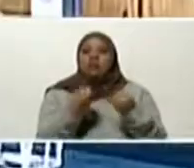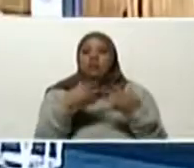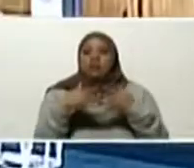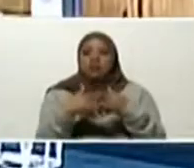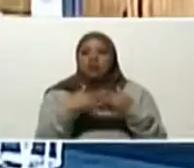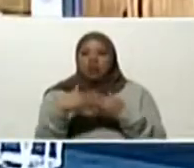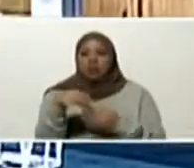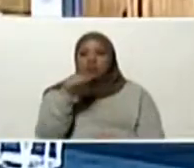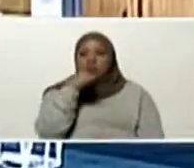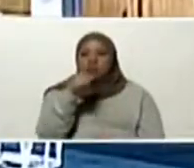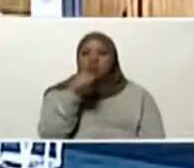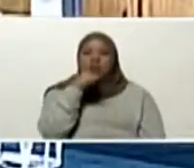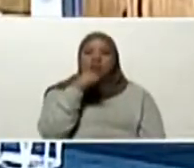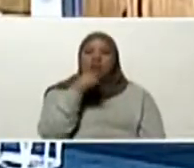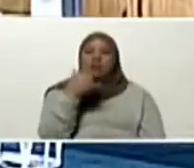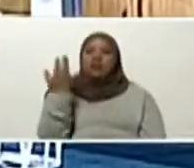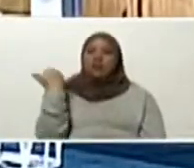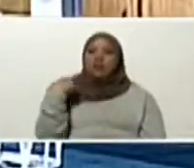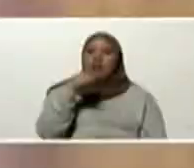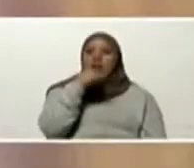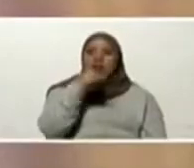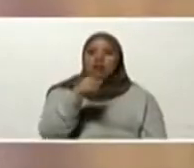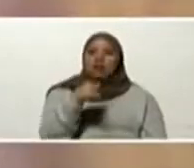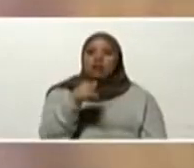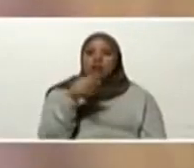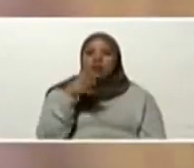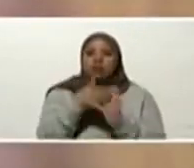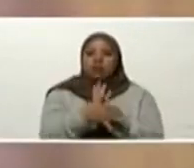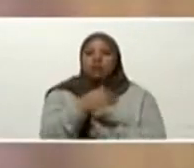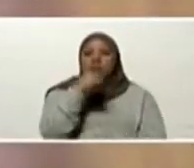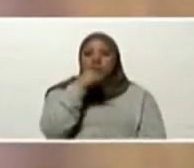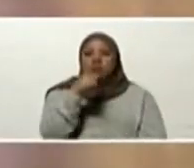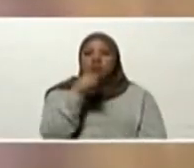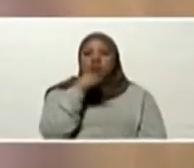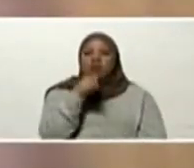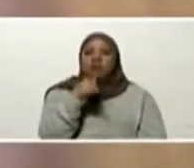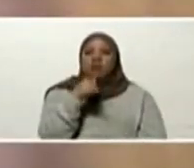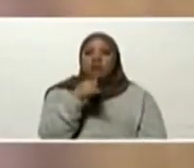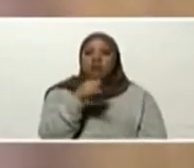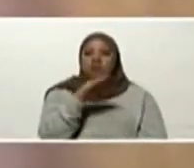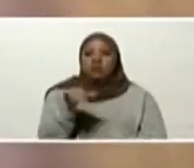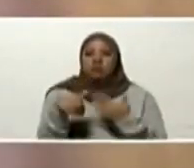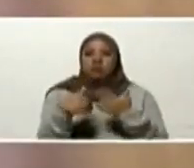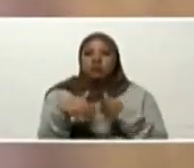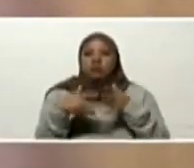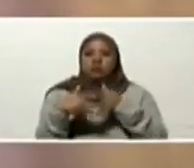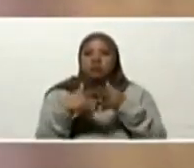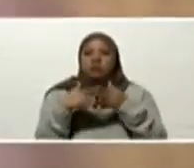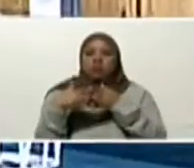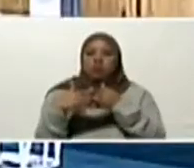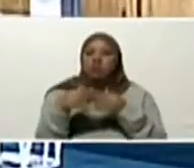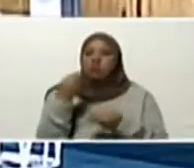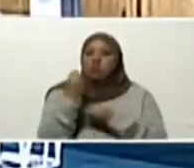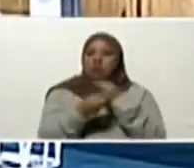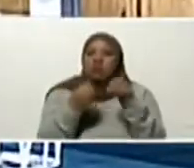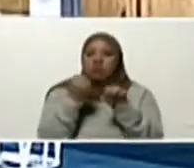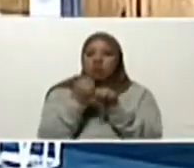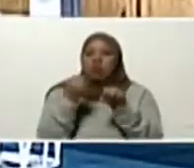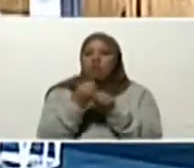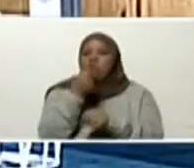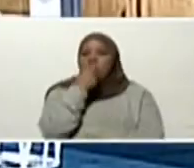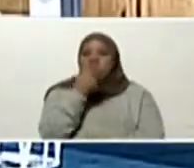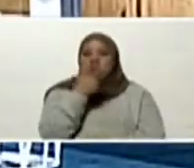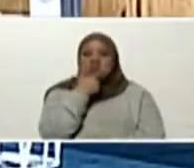Cátegui. Juancho y su carretilla Lili, de Gabriel Saldivia. Trabajo